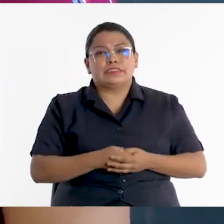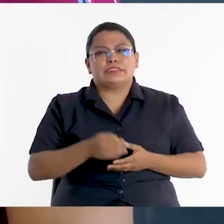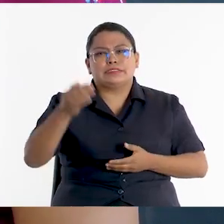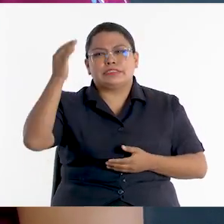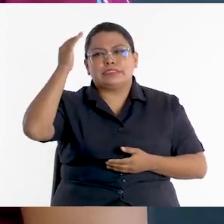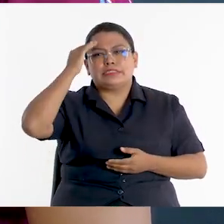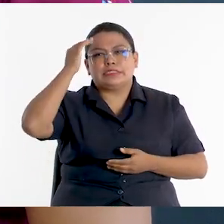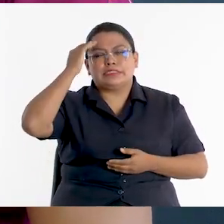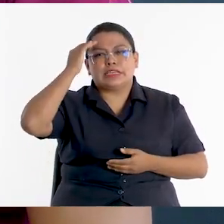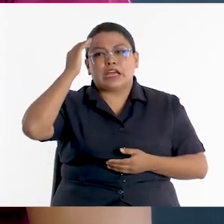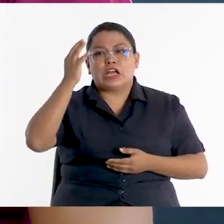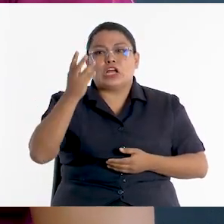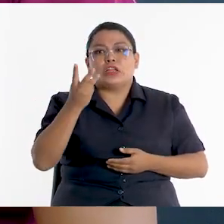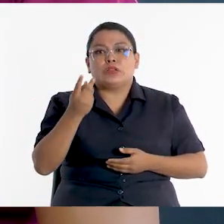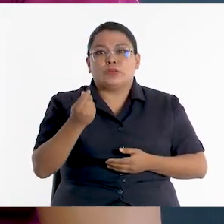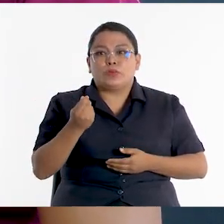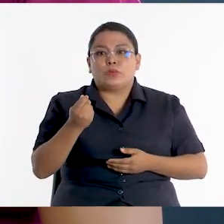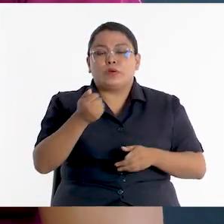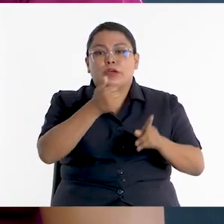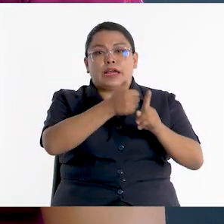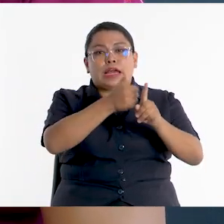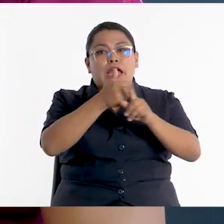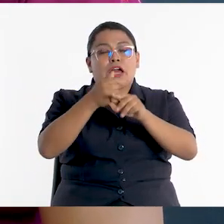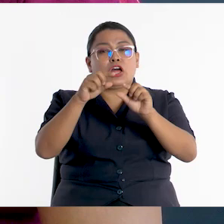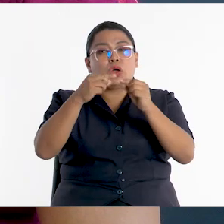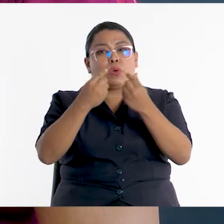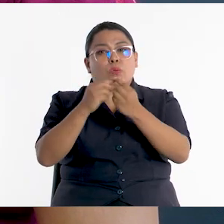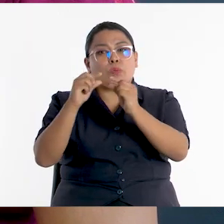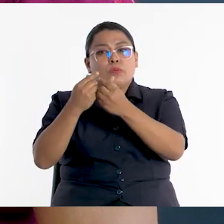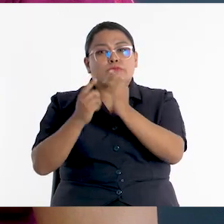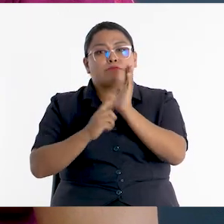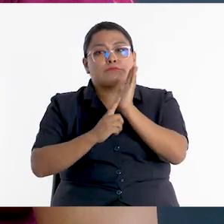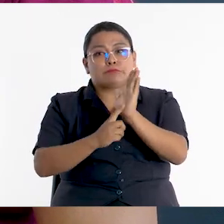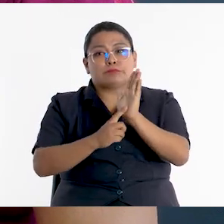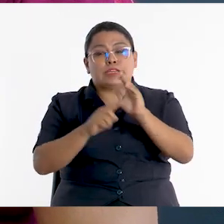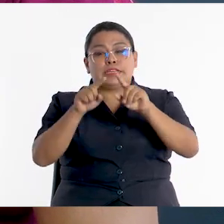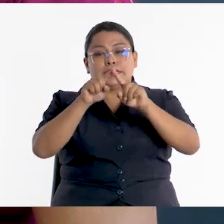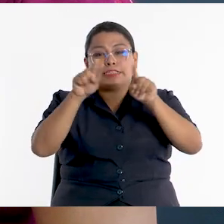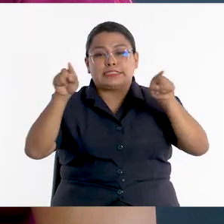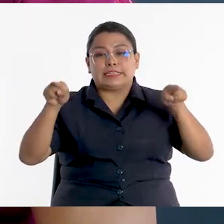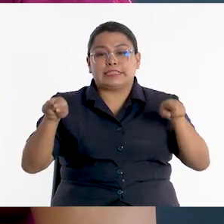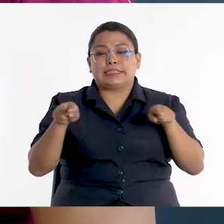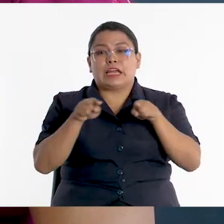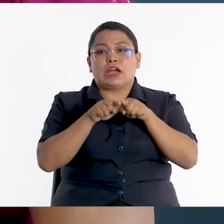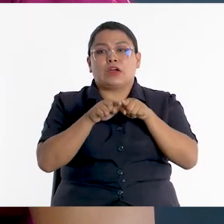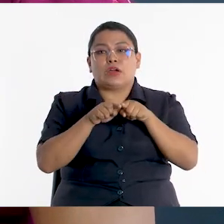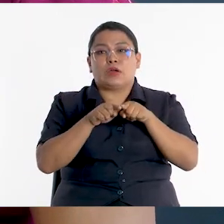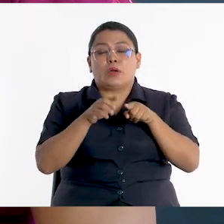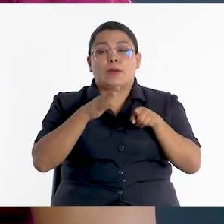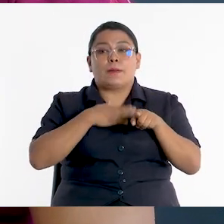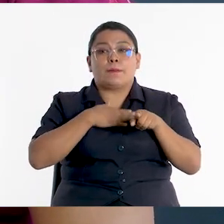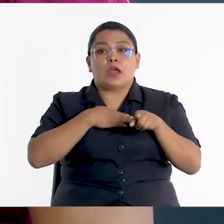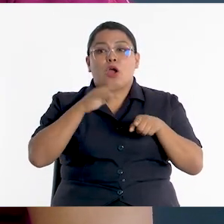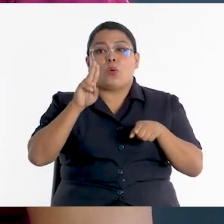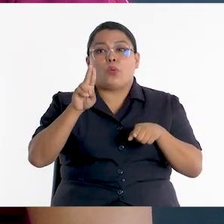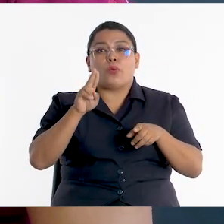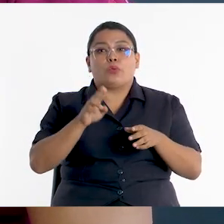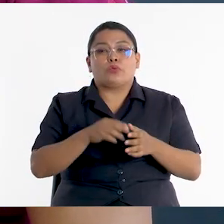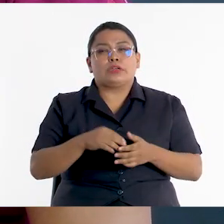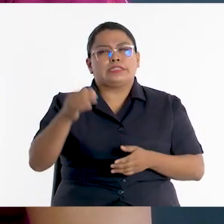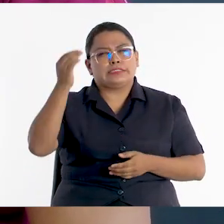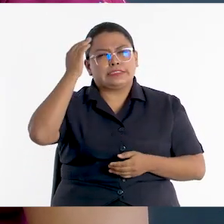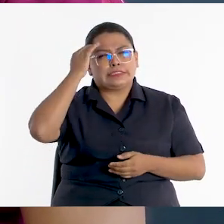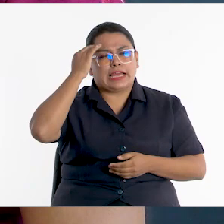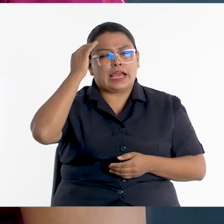divisiones, si conozco la cantidad en cada grupo que se representa con este rectángulo, que sería mi